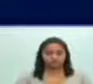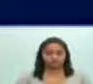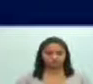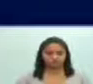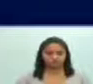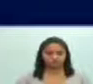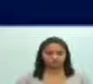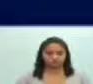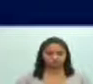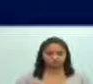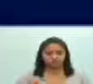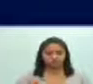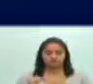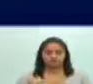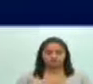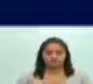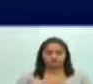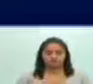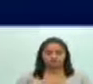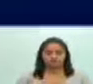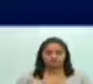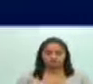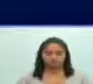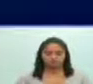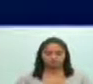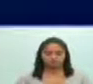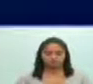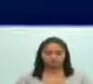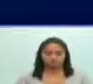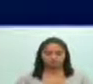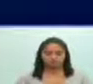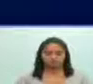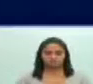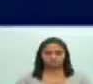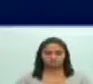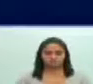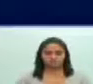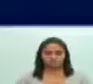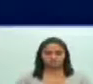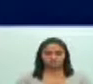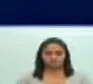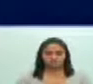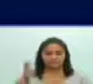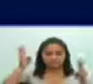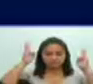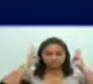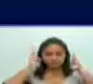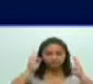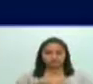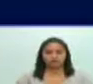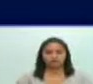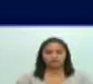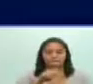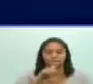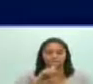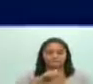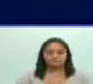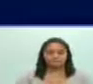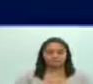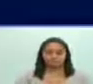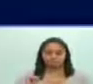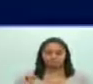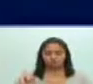la base de la corte valenciana. Ni la malquerencia del rey pudo impedirles, y este les que